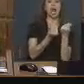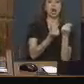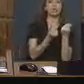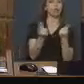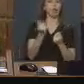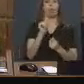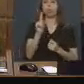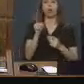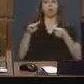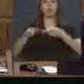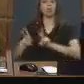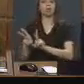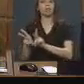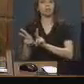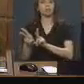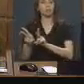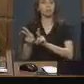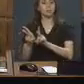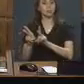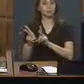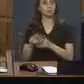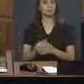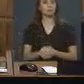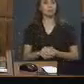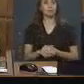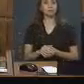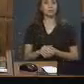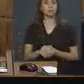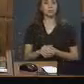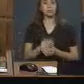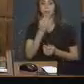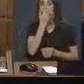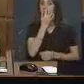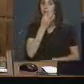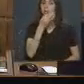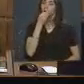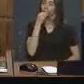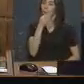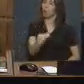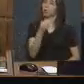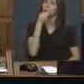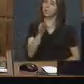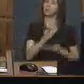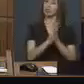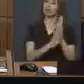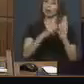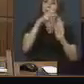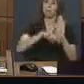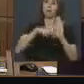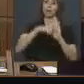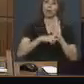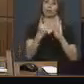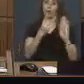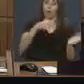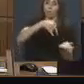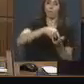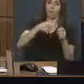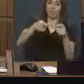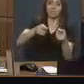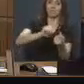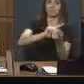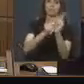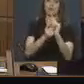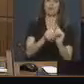derecho. Y eso lo hemos dicho con fuerza en todos los casos de proyectos universitarios que finalmente